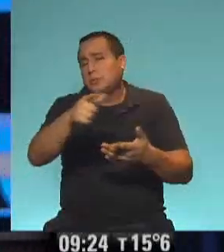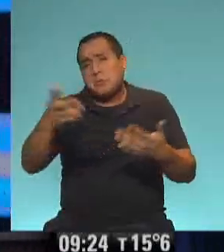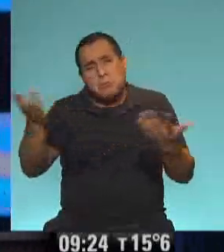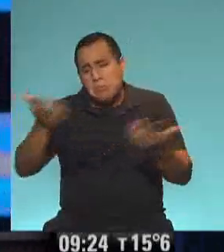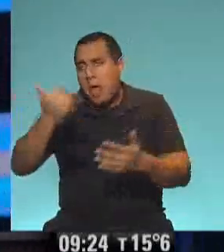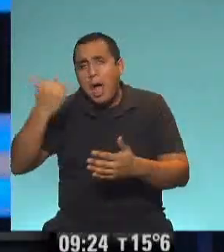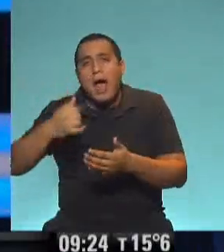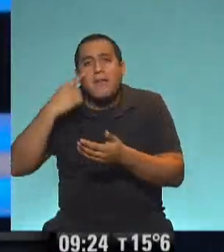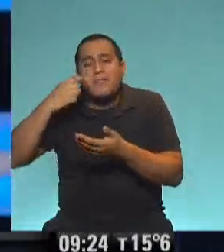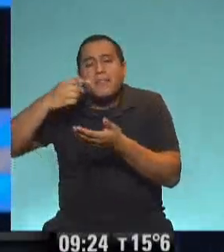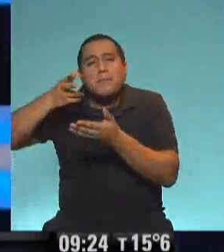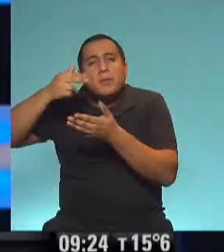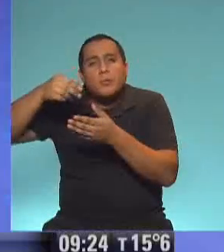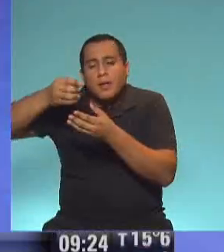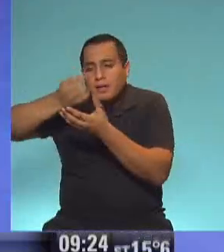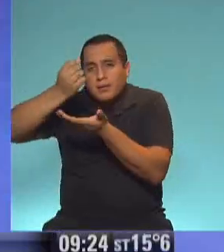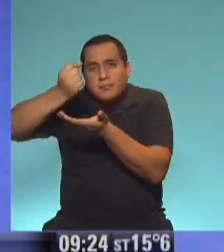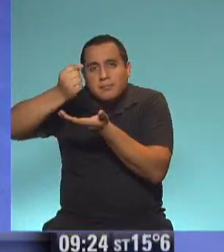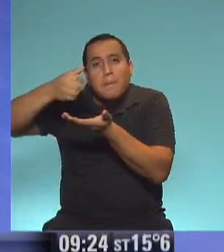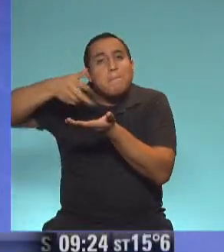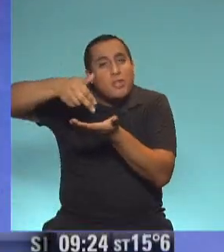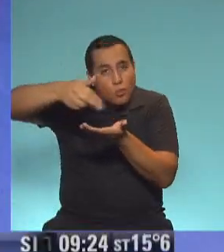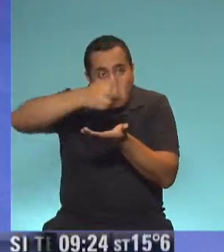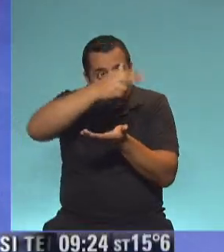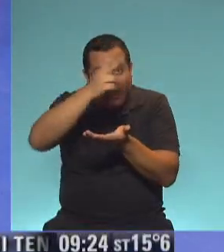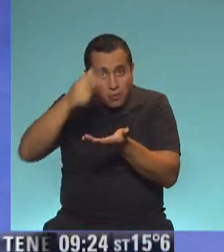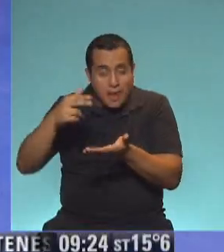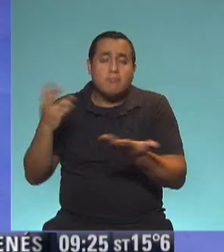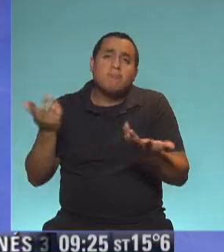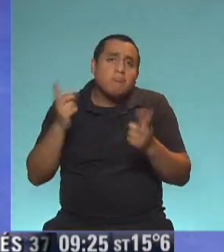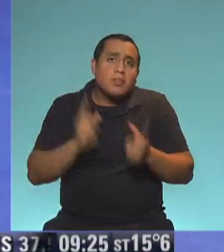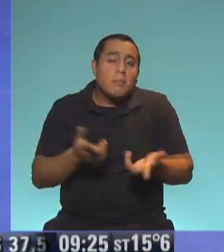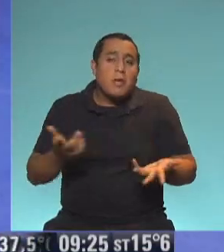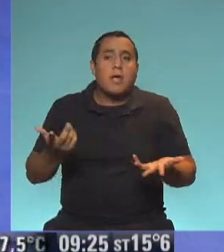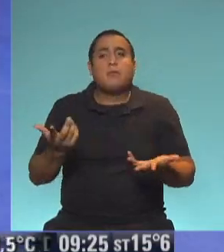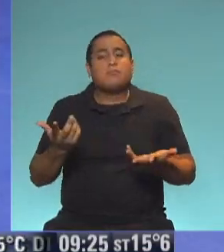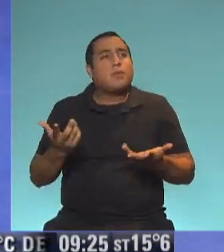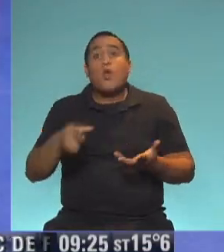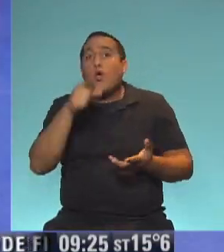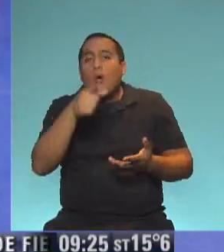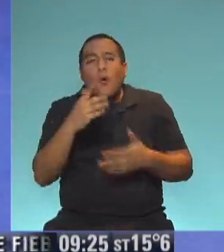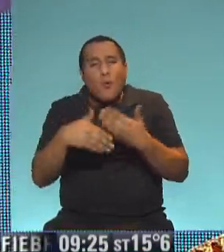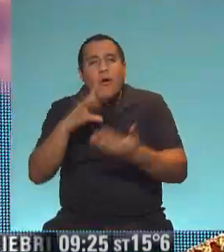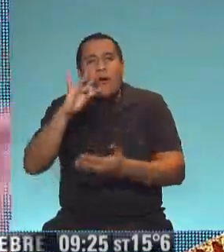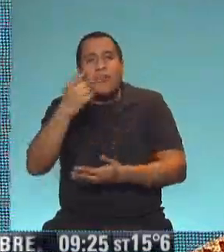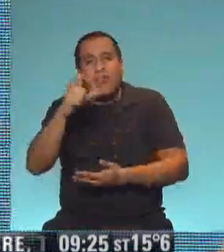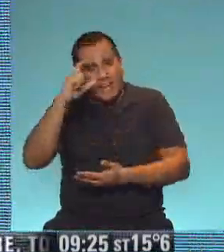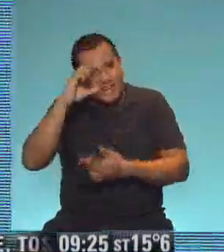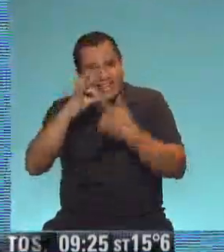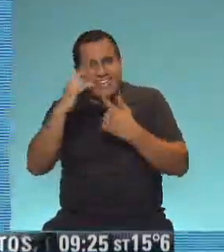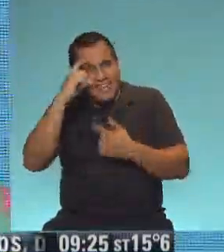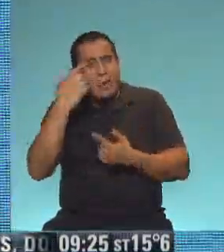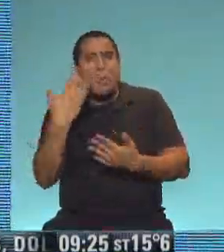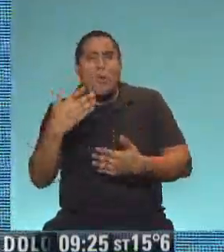alguna témpera, también pueden. Bueno, témperas y pinceles. Para el dale, ¿qué también puede preparar lo que tengan? Capas,